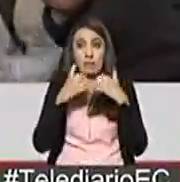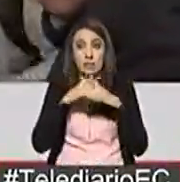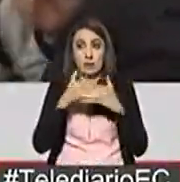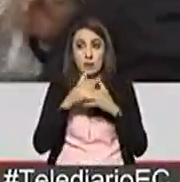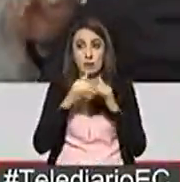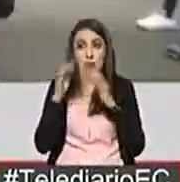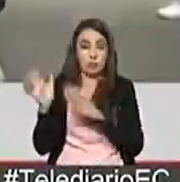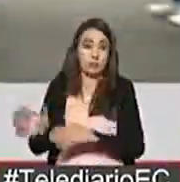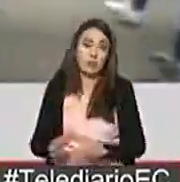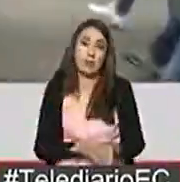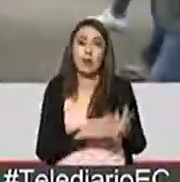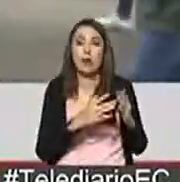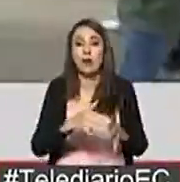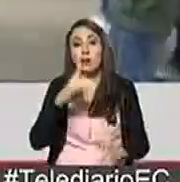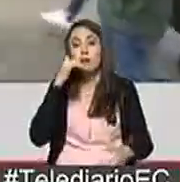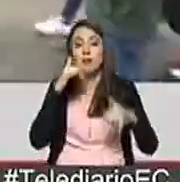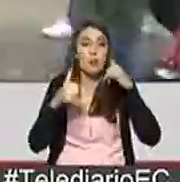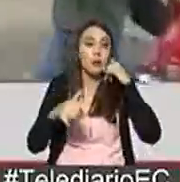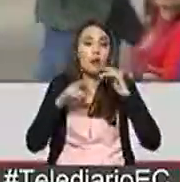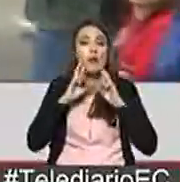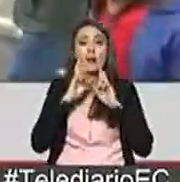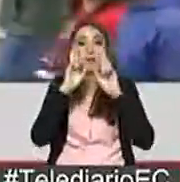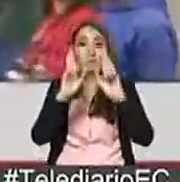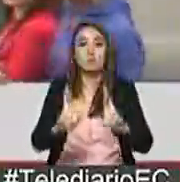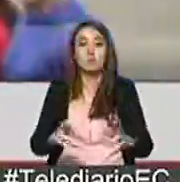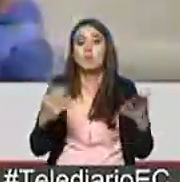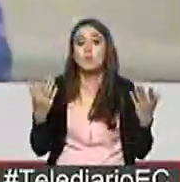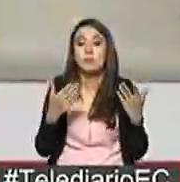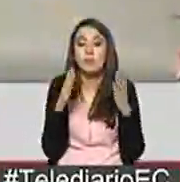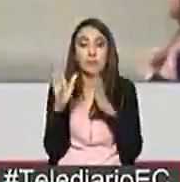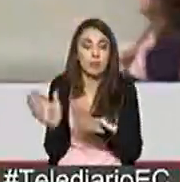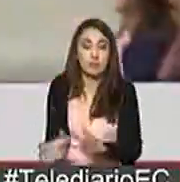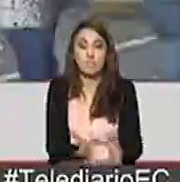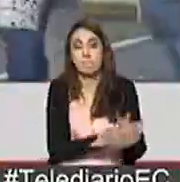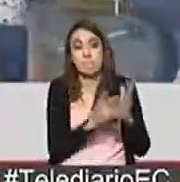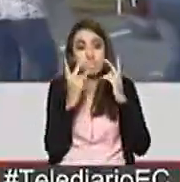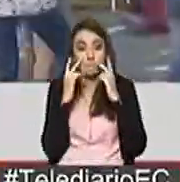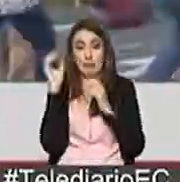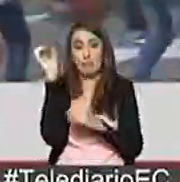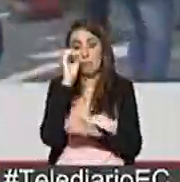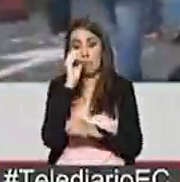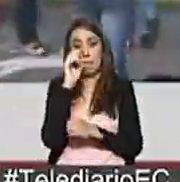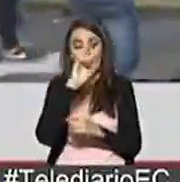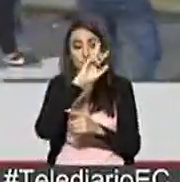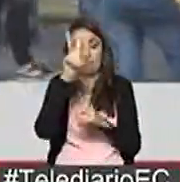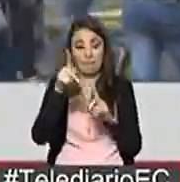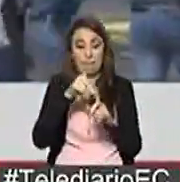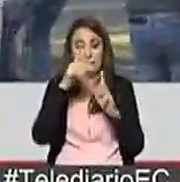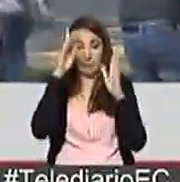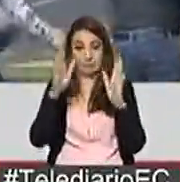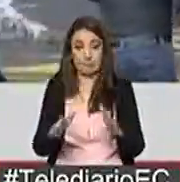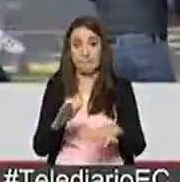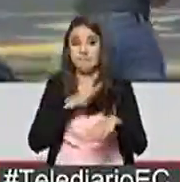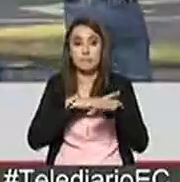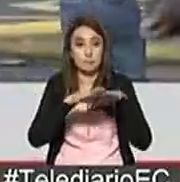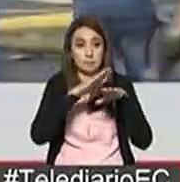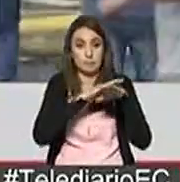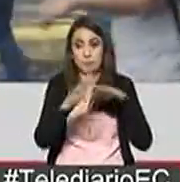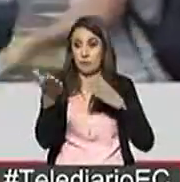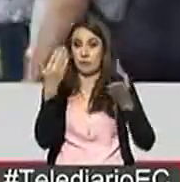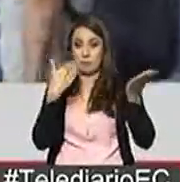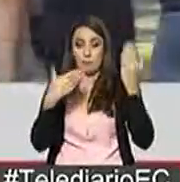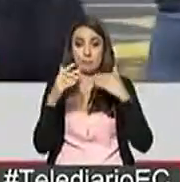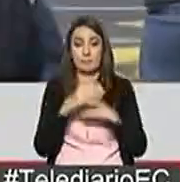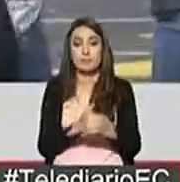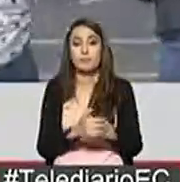interceptaciones telefónicas, que dieron como resultado la evidencia que desde la prefectura se habría dispuesto a la gente a salir a las movilizaciones con